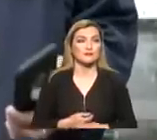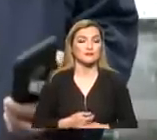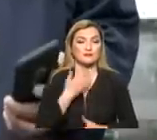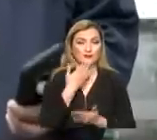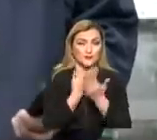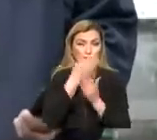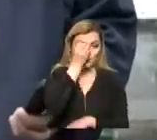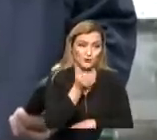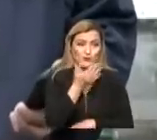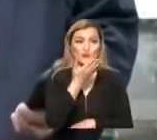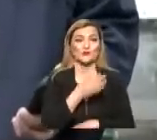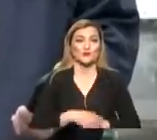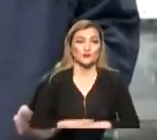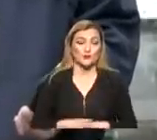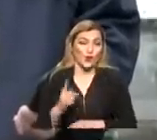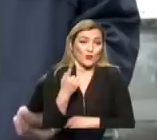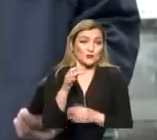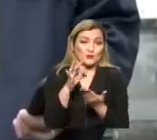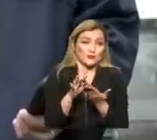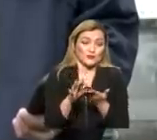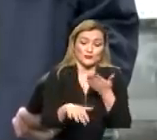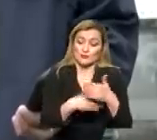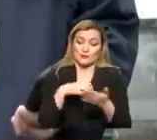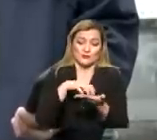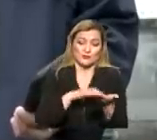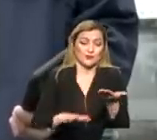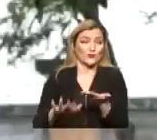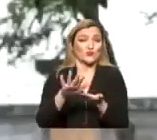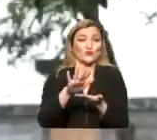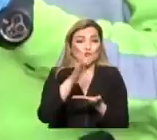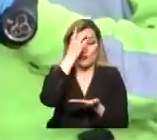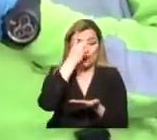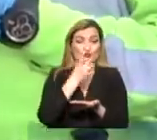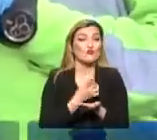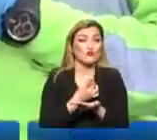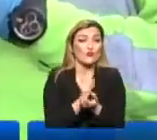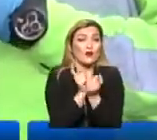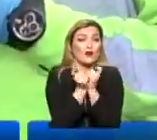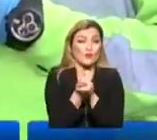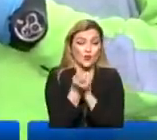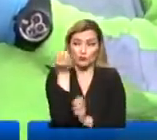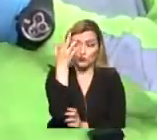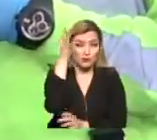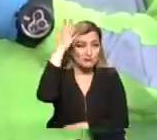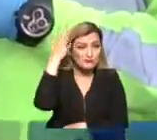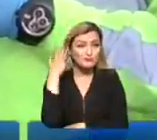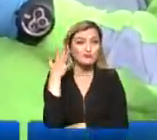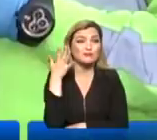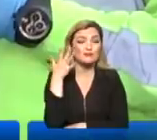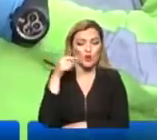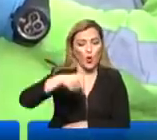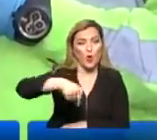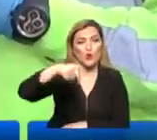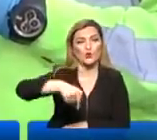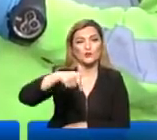Gracias, buenos días. Así es, este es el único cantón de toda la provincia que ha tomado esta decisión de cambiar a semáforo amarillo desde el día de